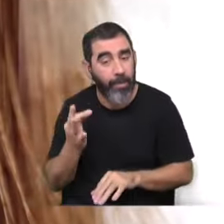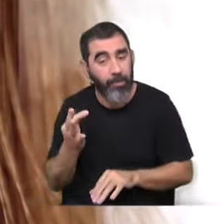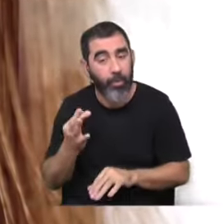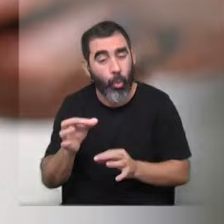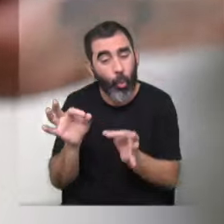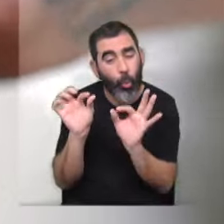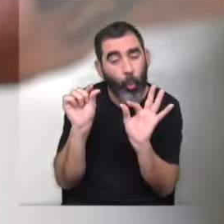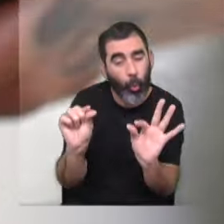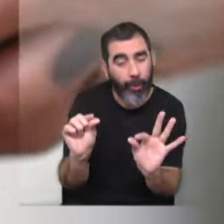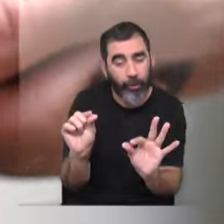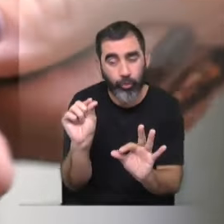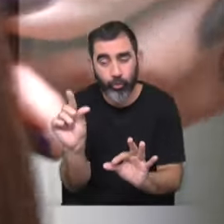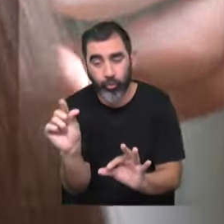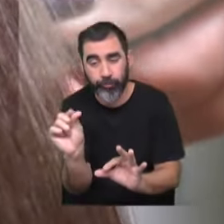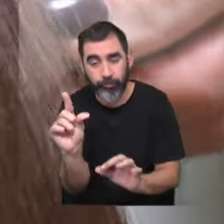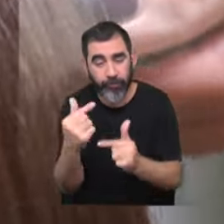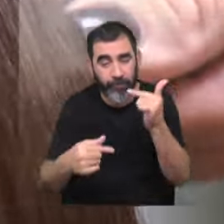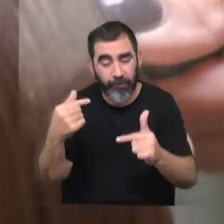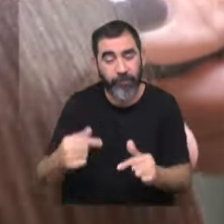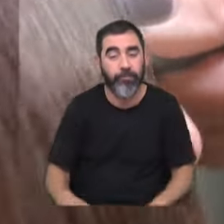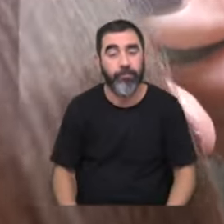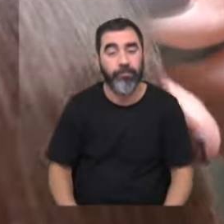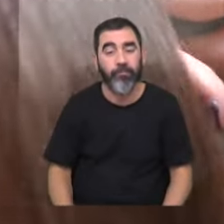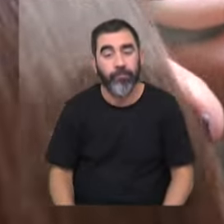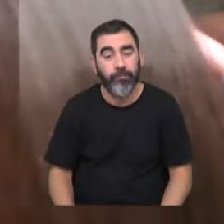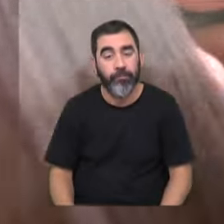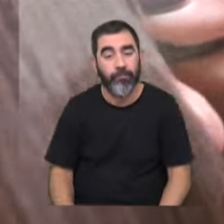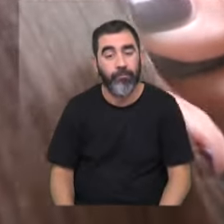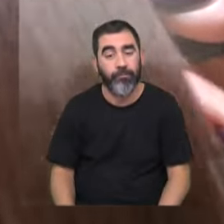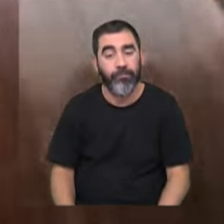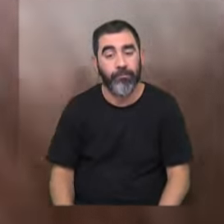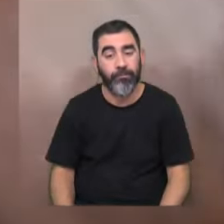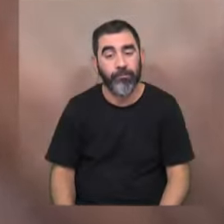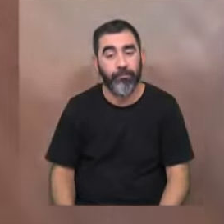el grosor y el diámetro del mismo cabello.